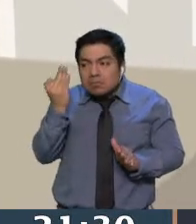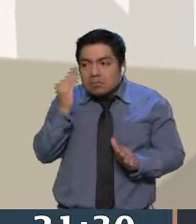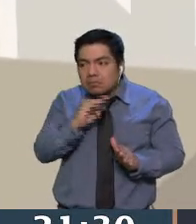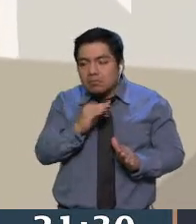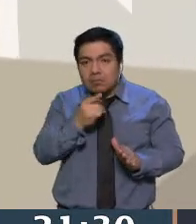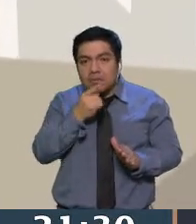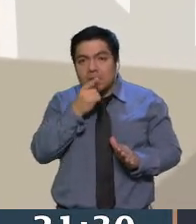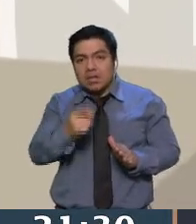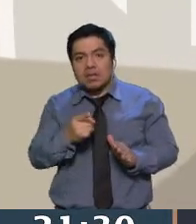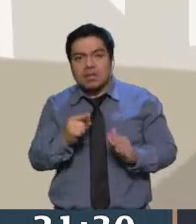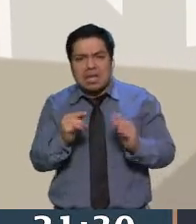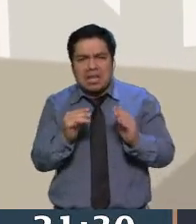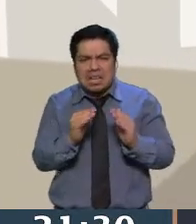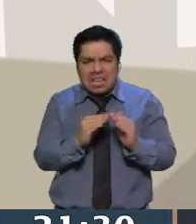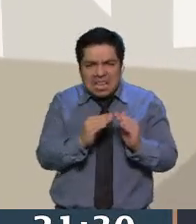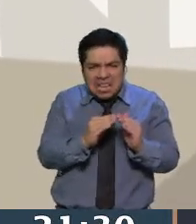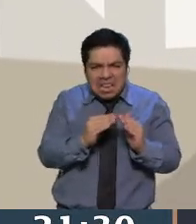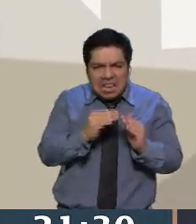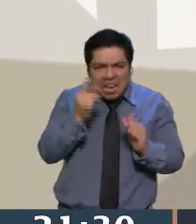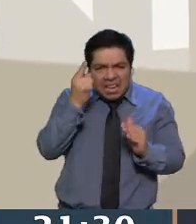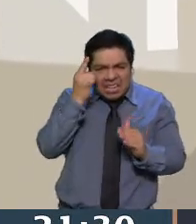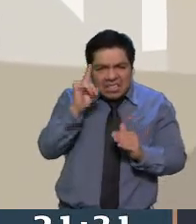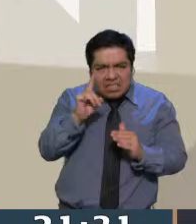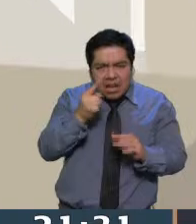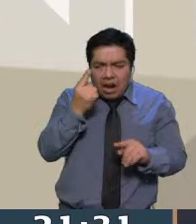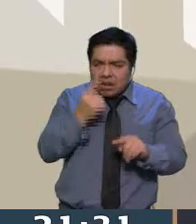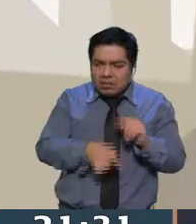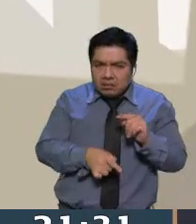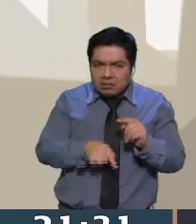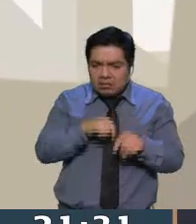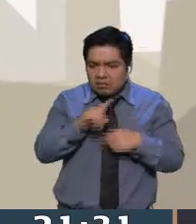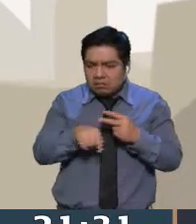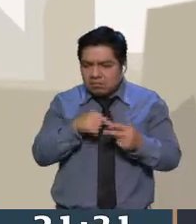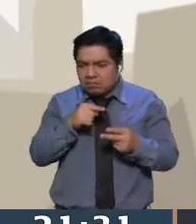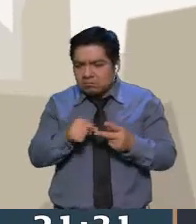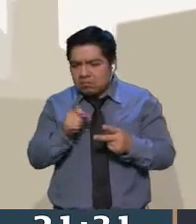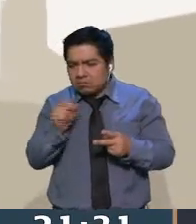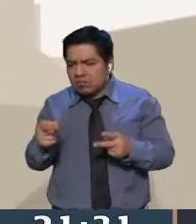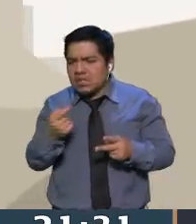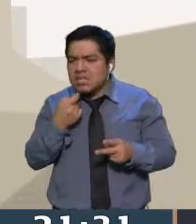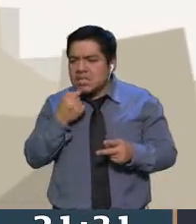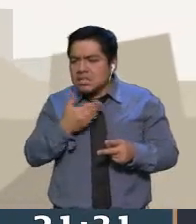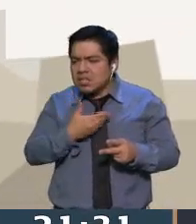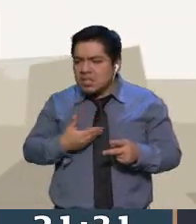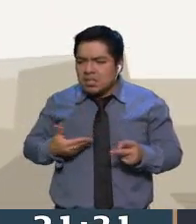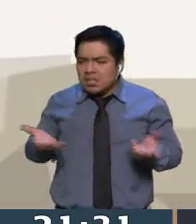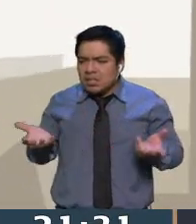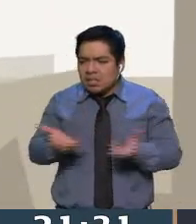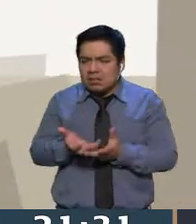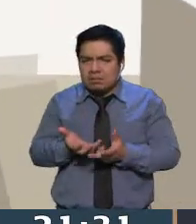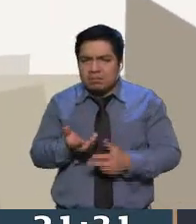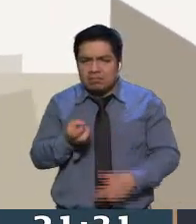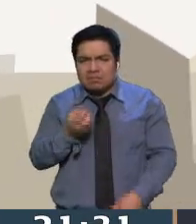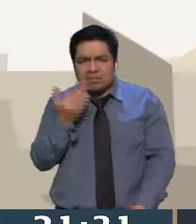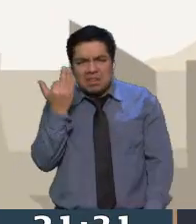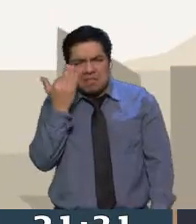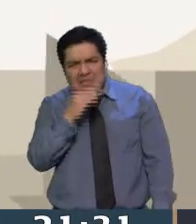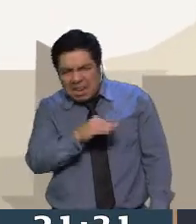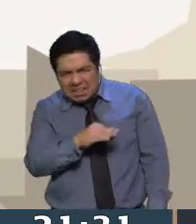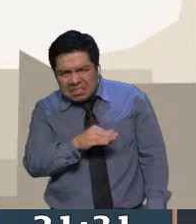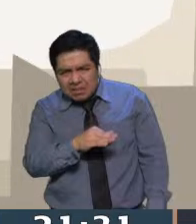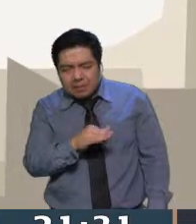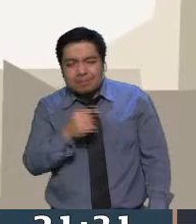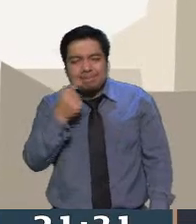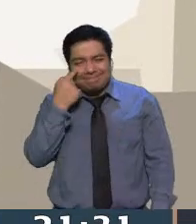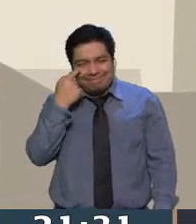la propiedad privada y también dicen que es una iniciativa del presidente de la República. Esto es falso, pero si te parece bien,